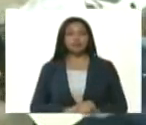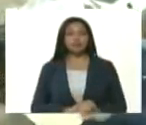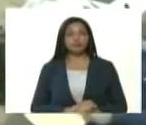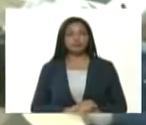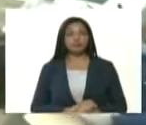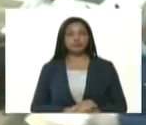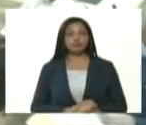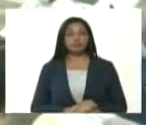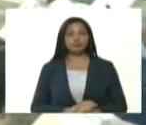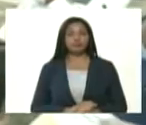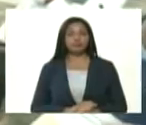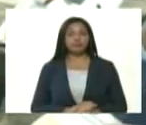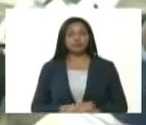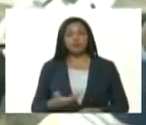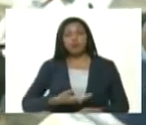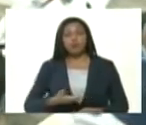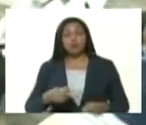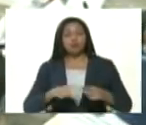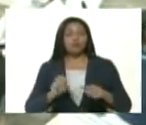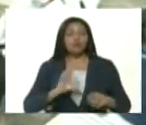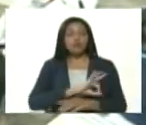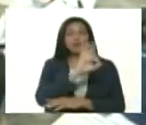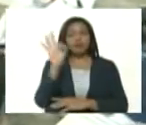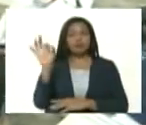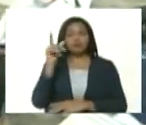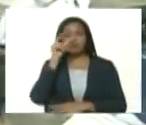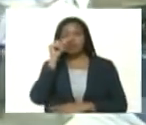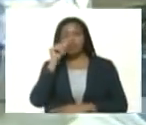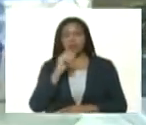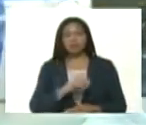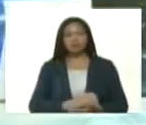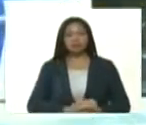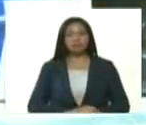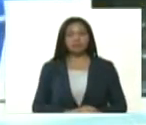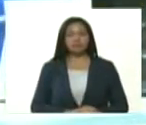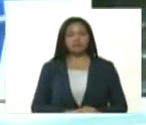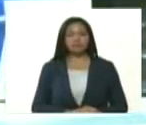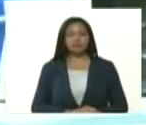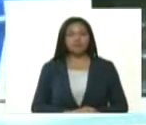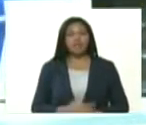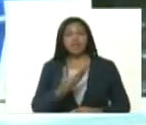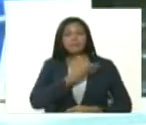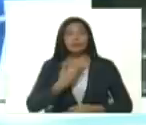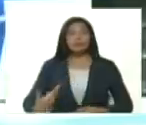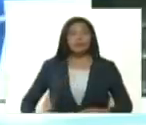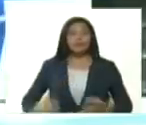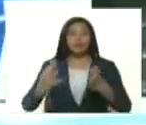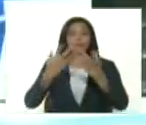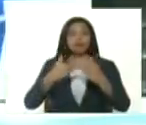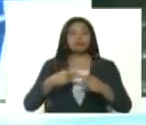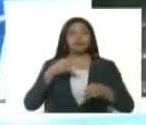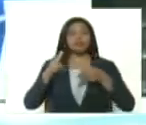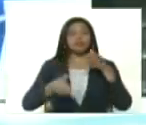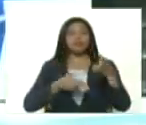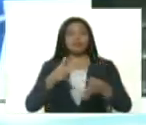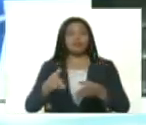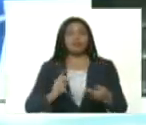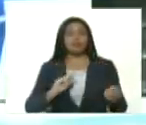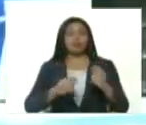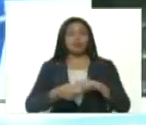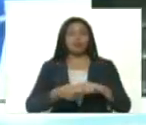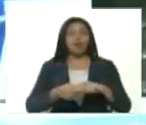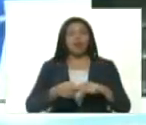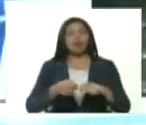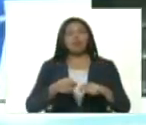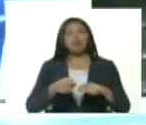con el alcalde de Barquisimeto, Luis Jonás Reyes, y el presidente de la empresa de transporte Transbarca,